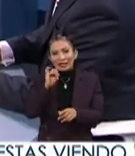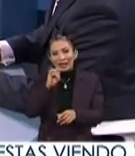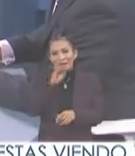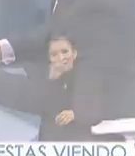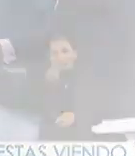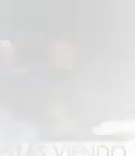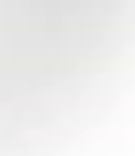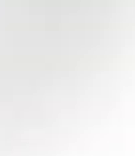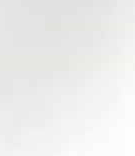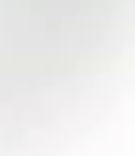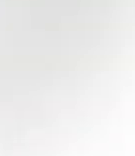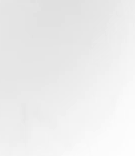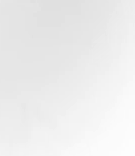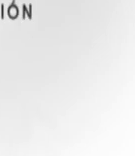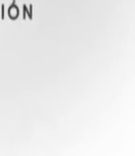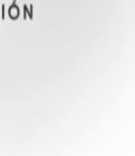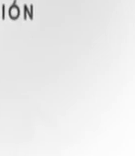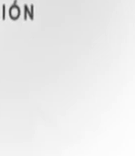Interfaz.